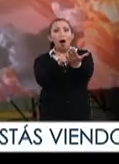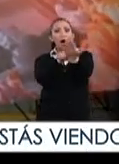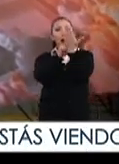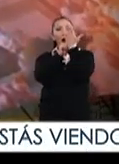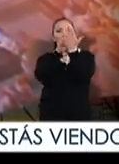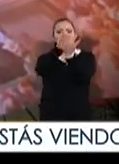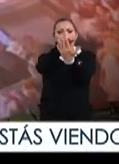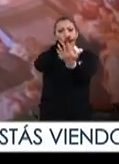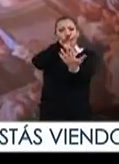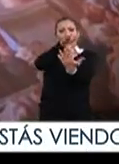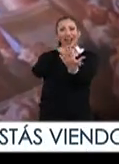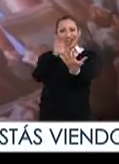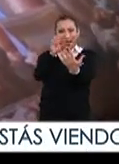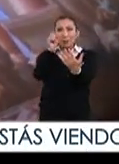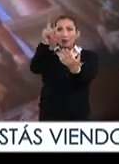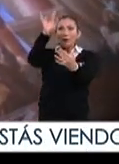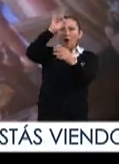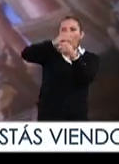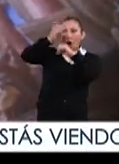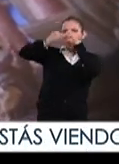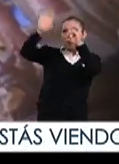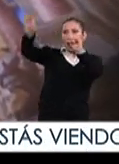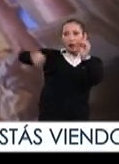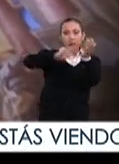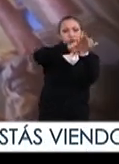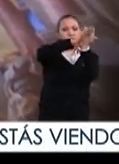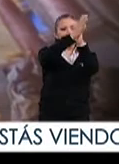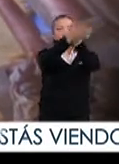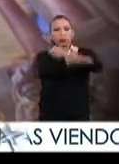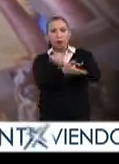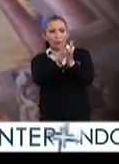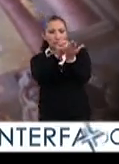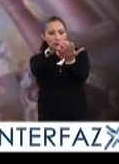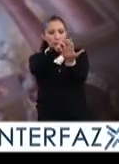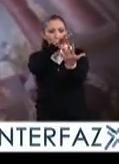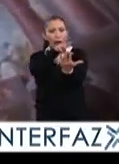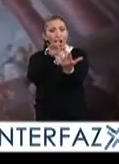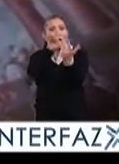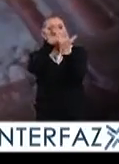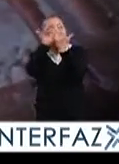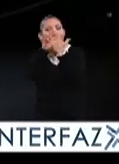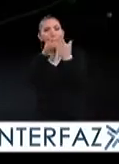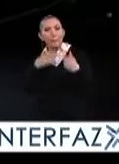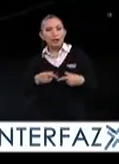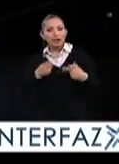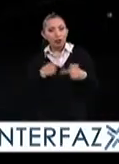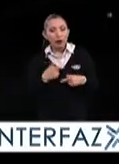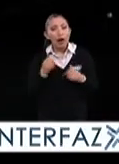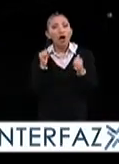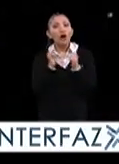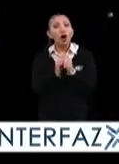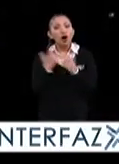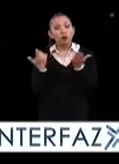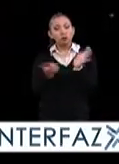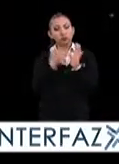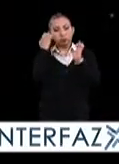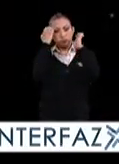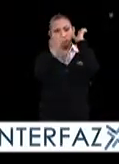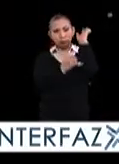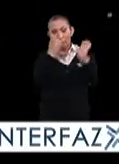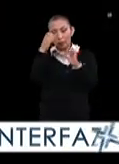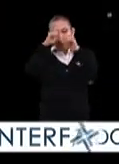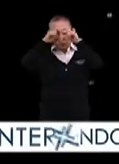algún elemento de la colección y representarlo en forma de holograma e interactuar con el visitante a través del exhibidor